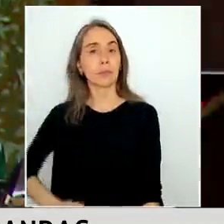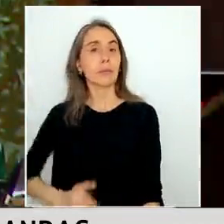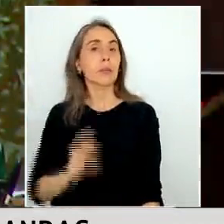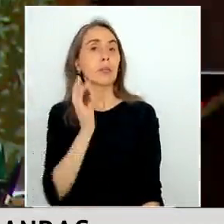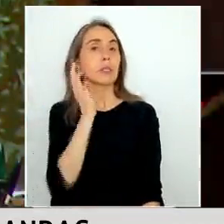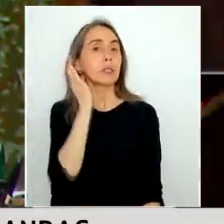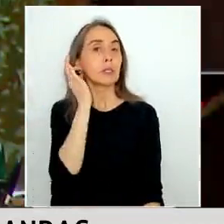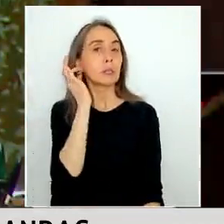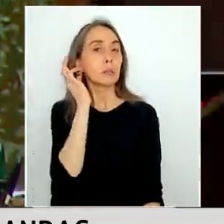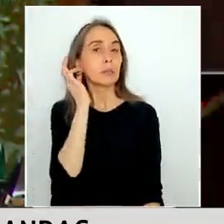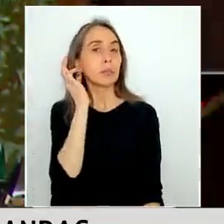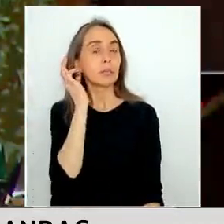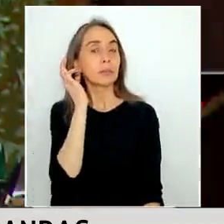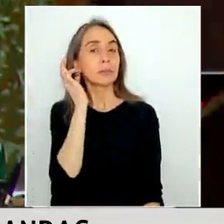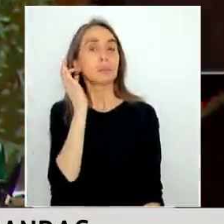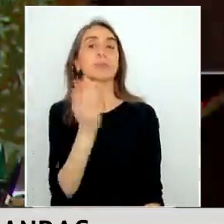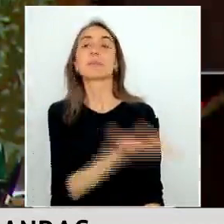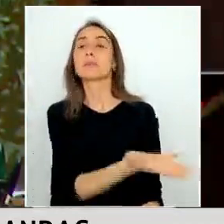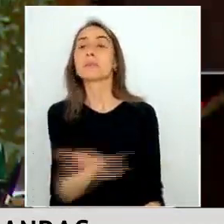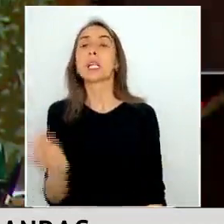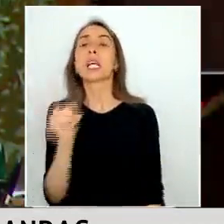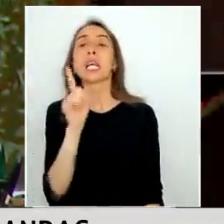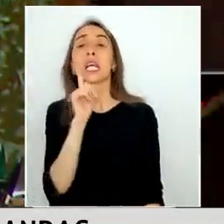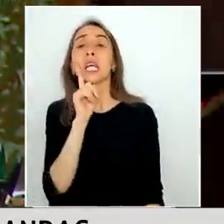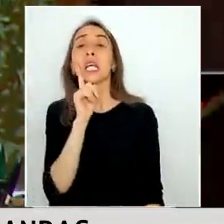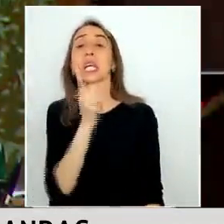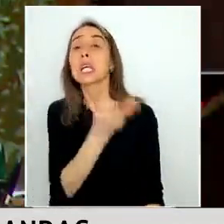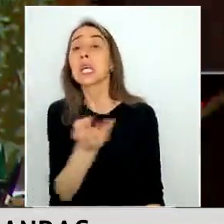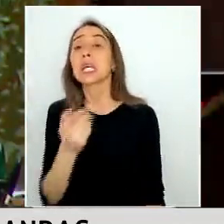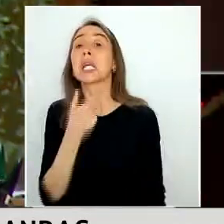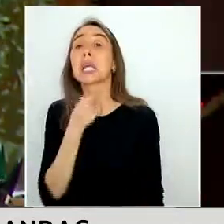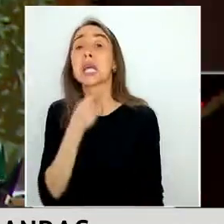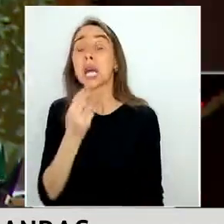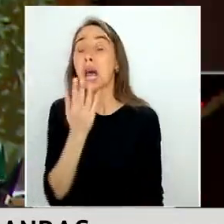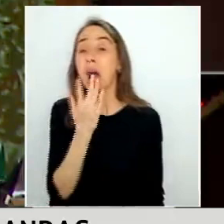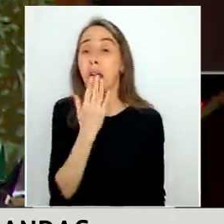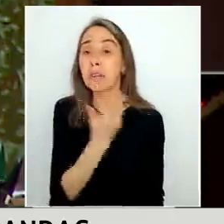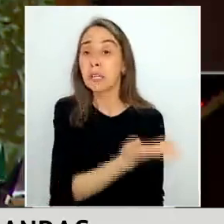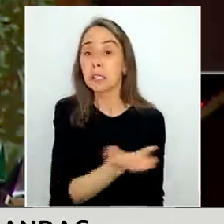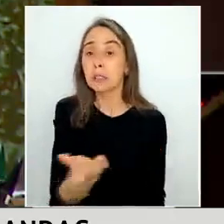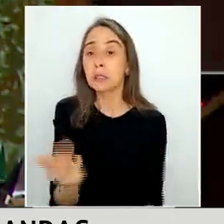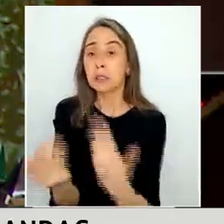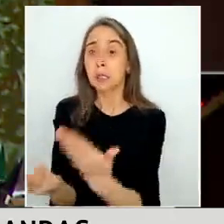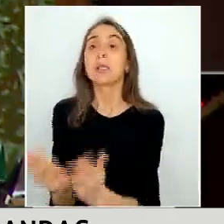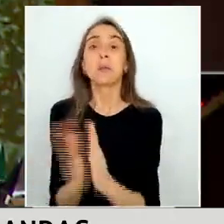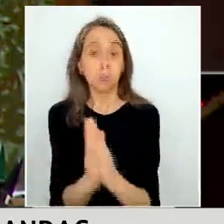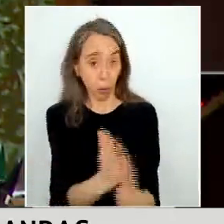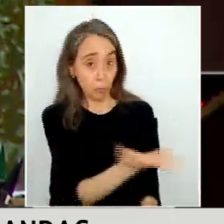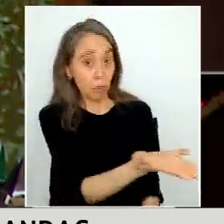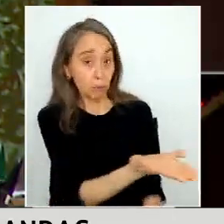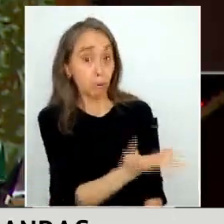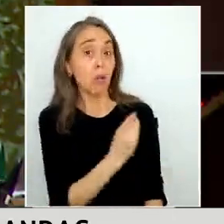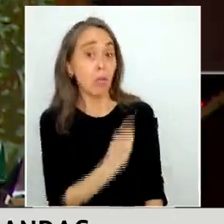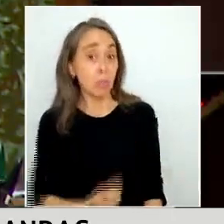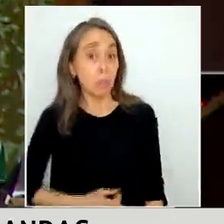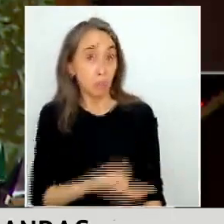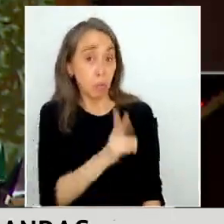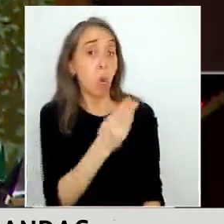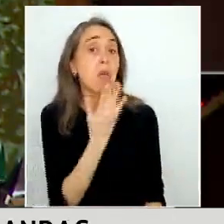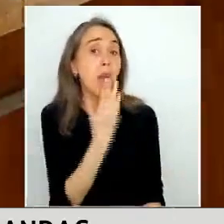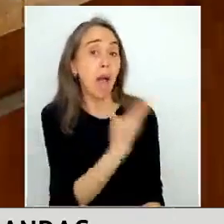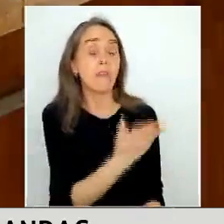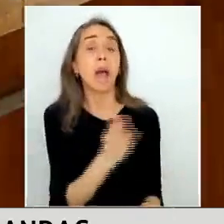Se ofrece la palabra por favor diputado tiene la palabra hasta por 2